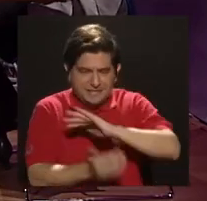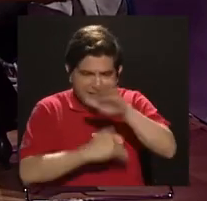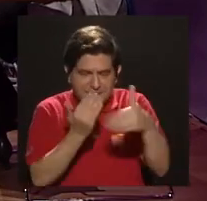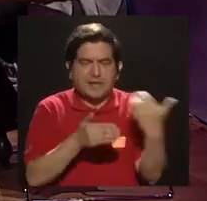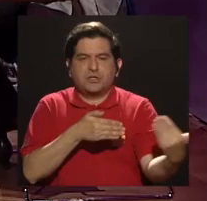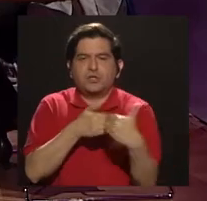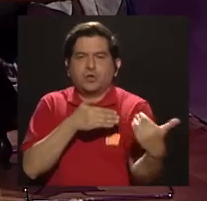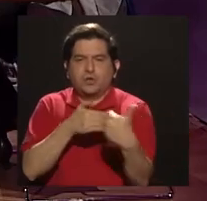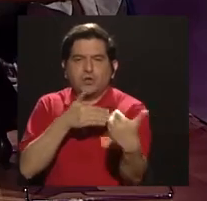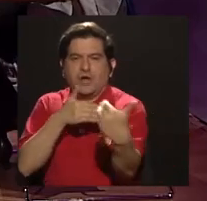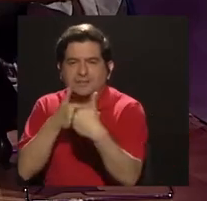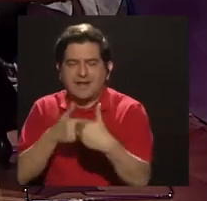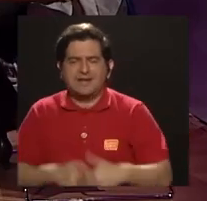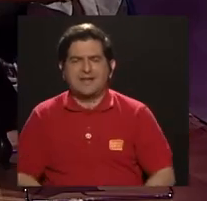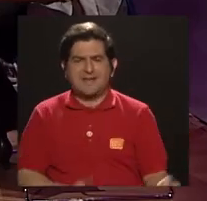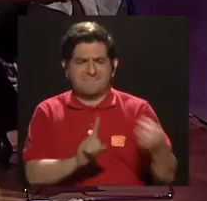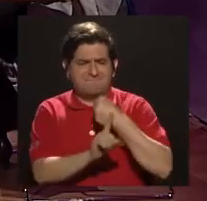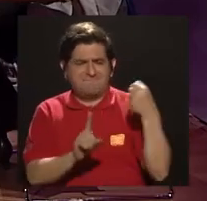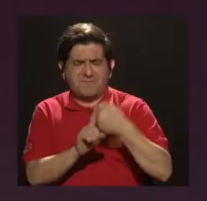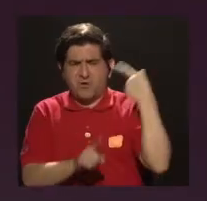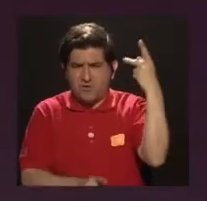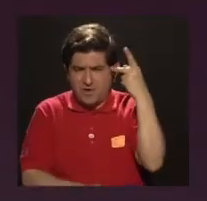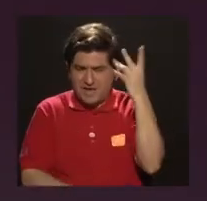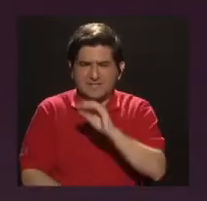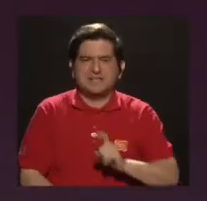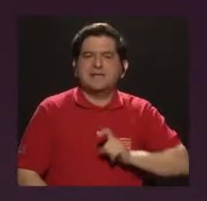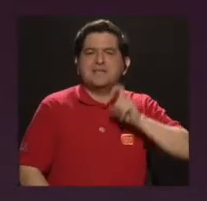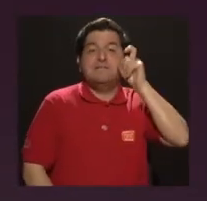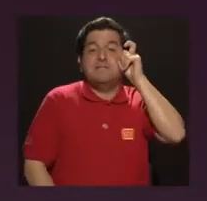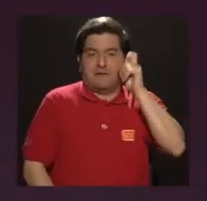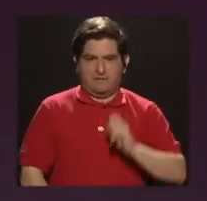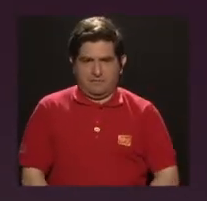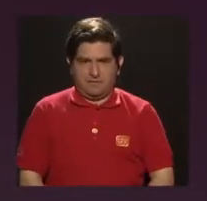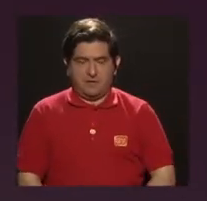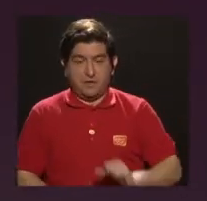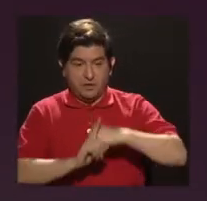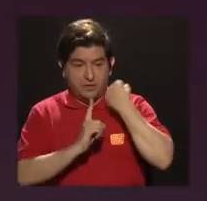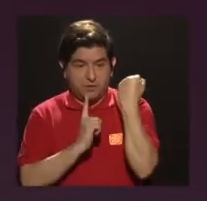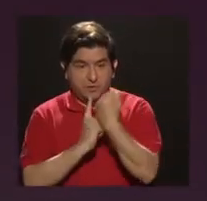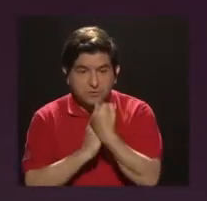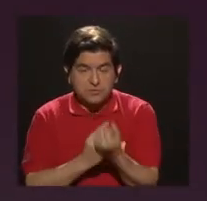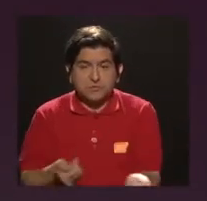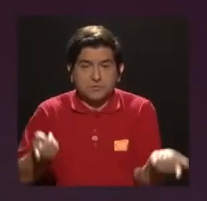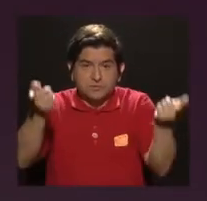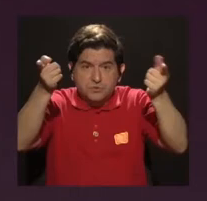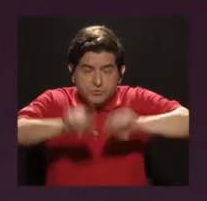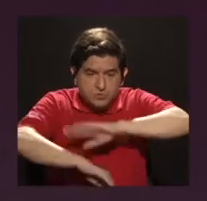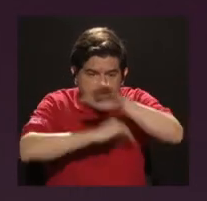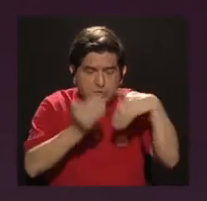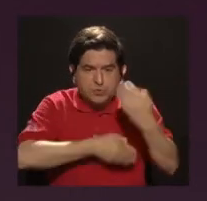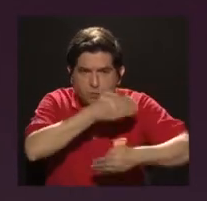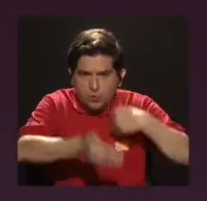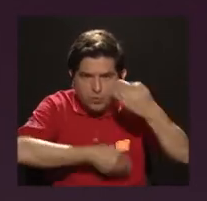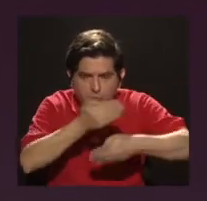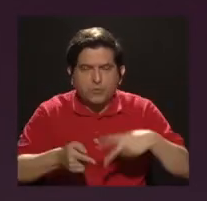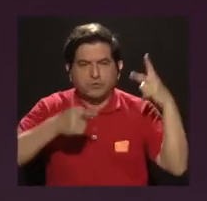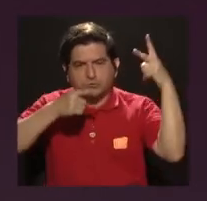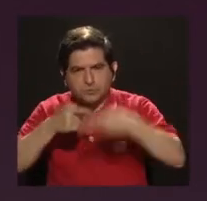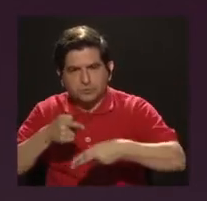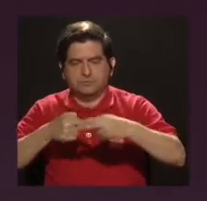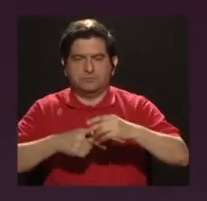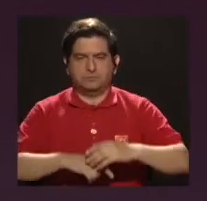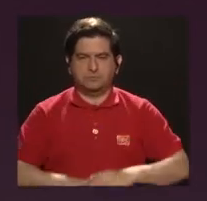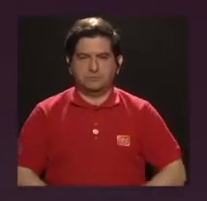los ataques de violencia política y de género que sea que se dio en torno a todo ese proceso de destitución